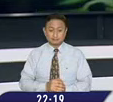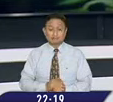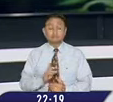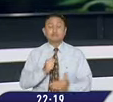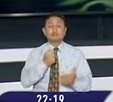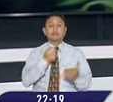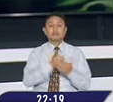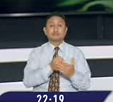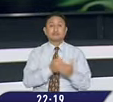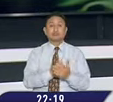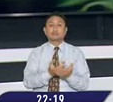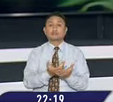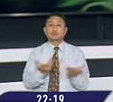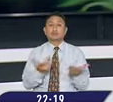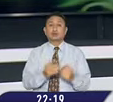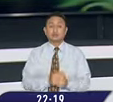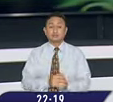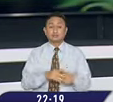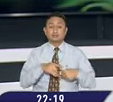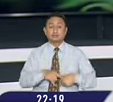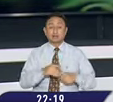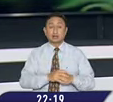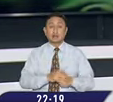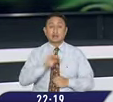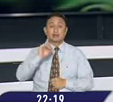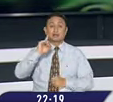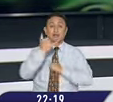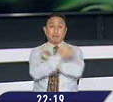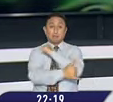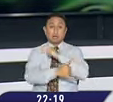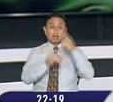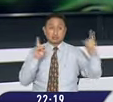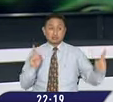adquisición se la podría hacer de estado a estado